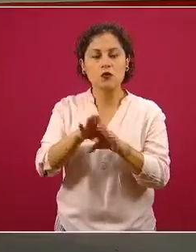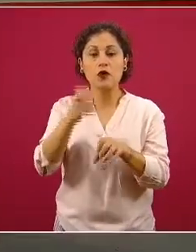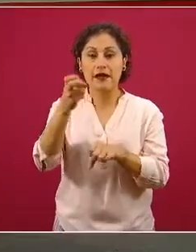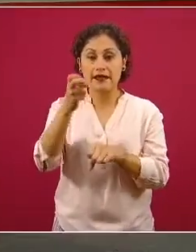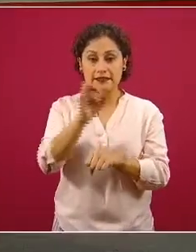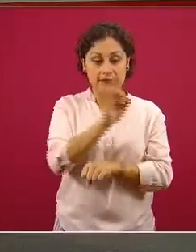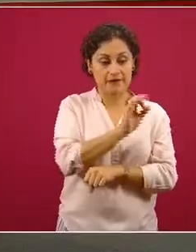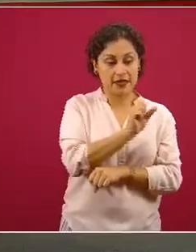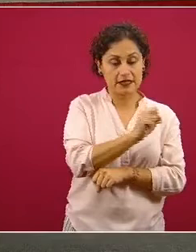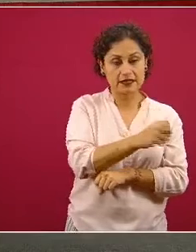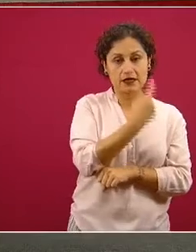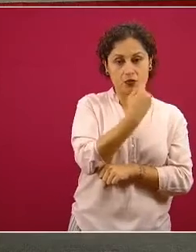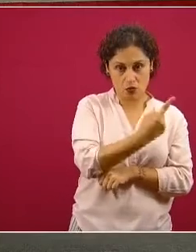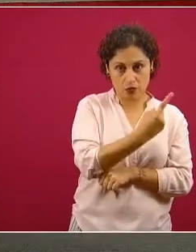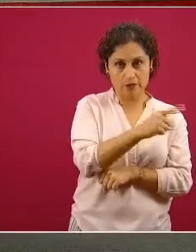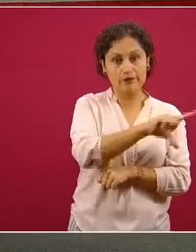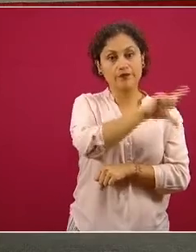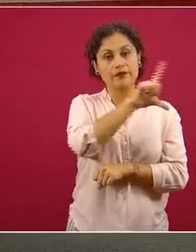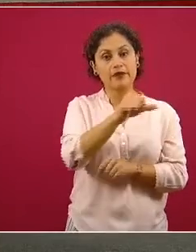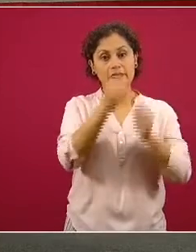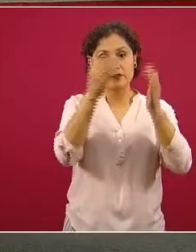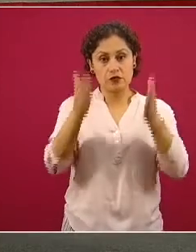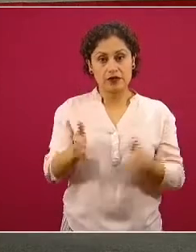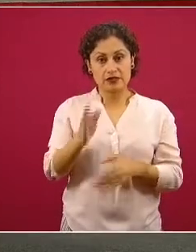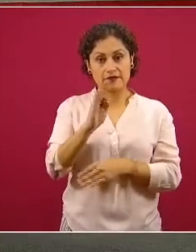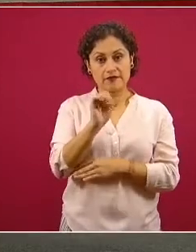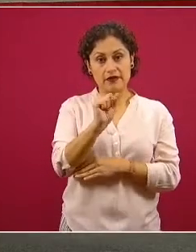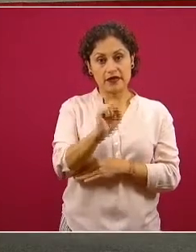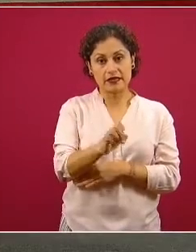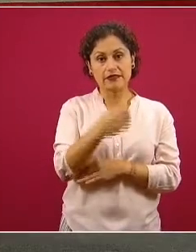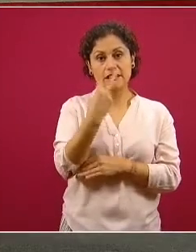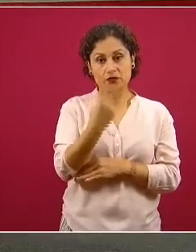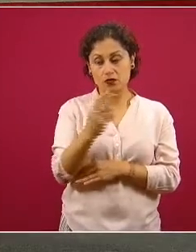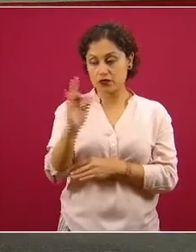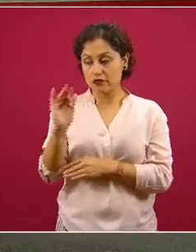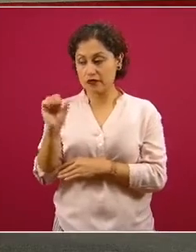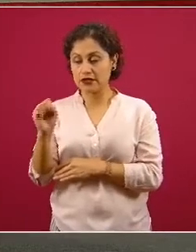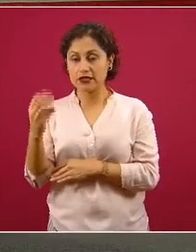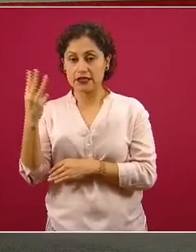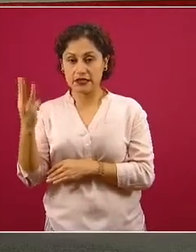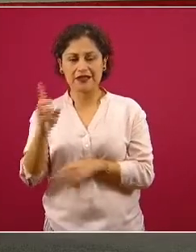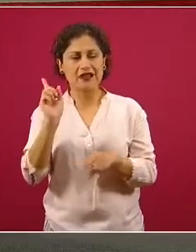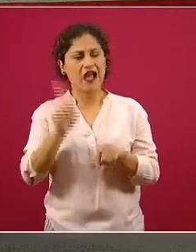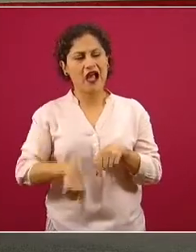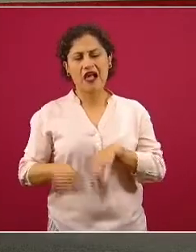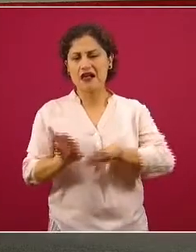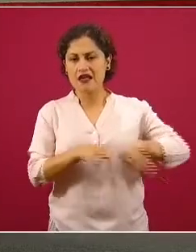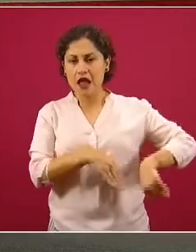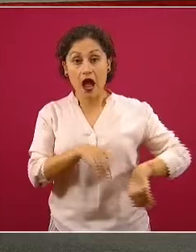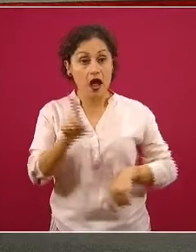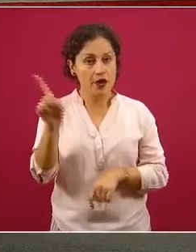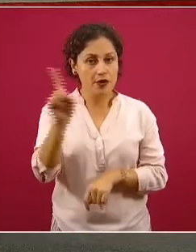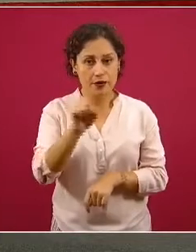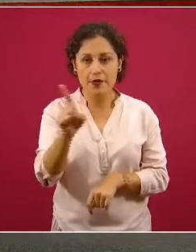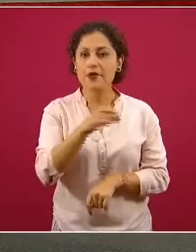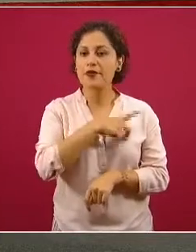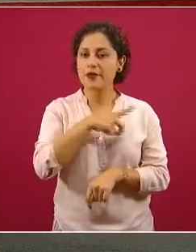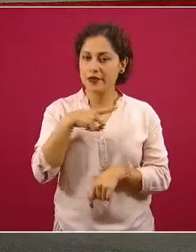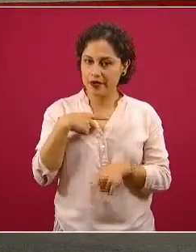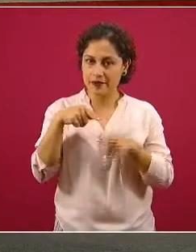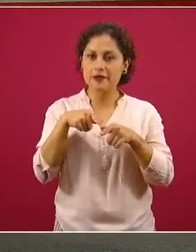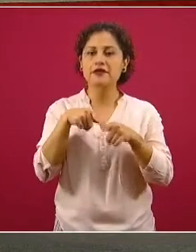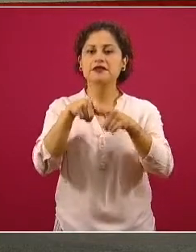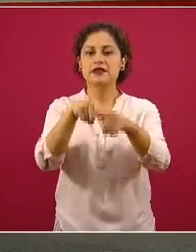¿Se suspende en la fase 2 o en la 3? No. ¿Por qué razón? Porque cuando se puede identificar